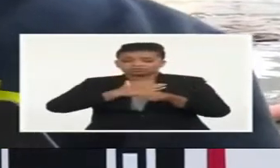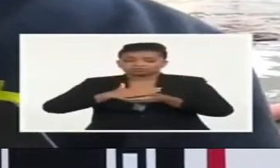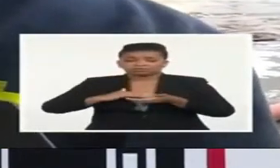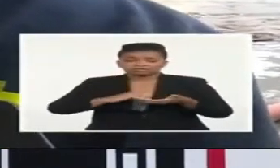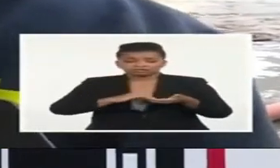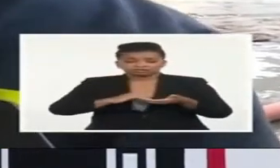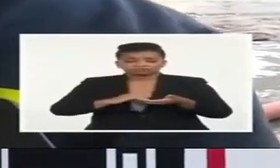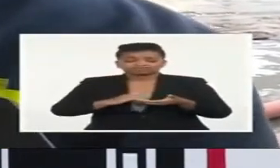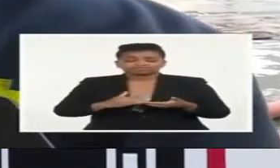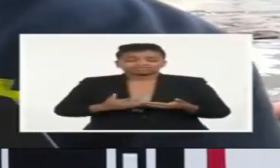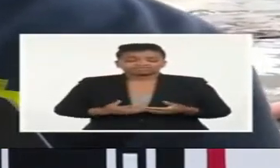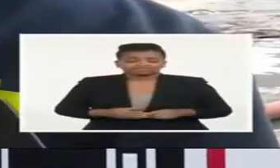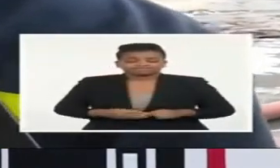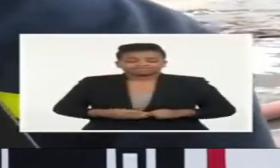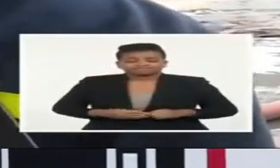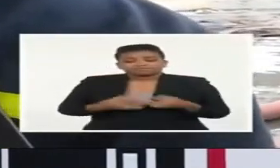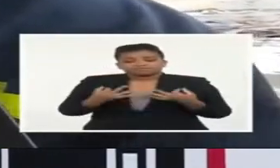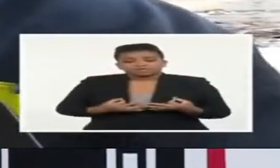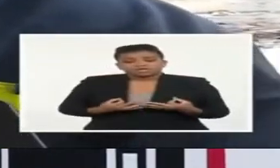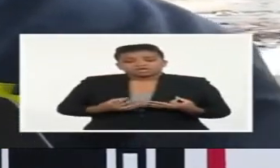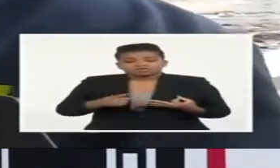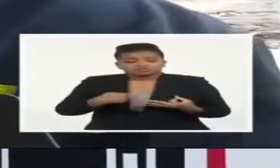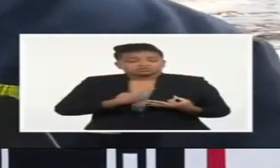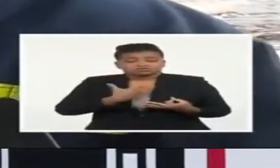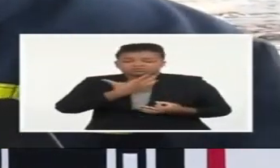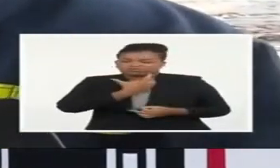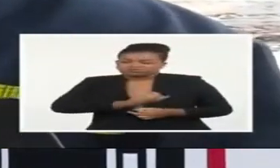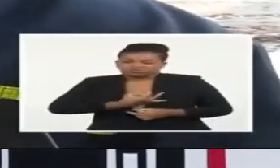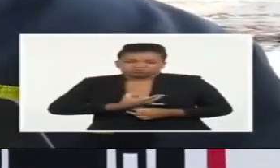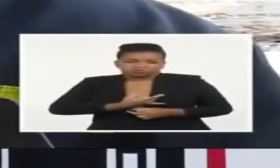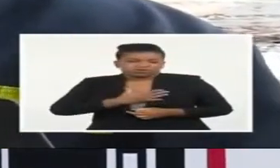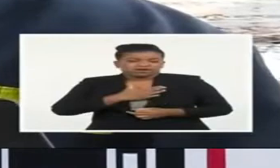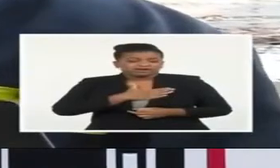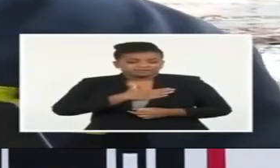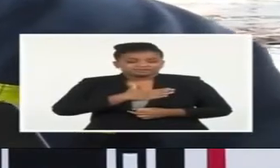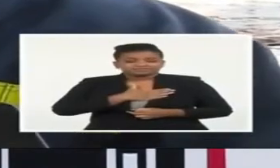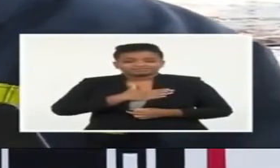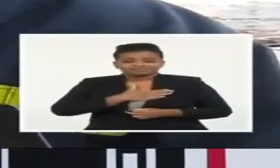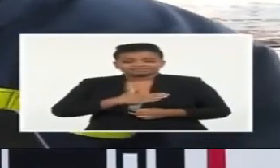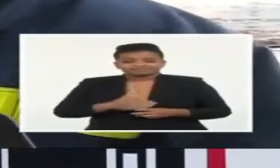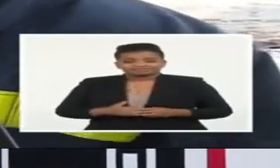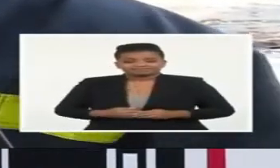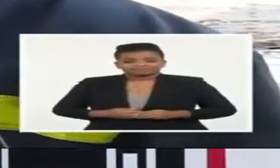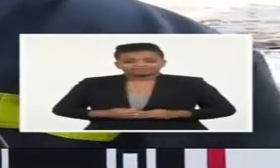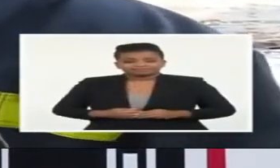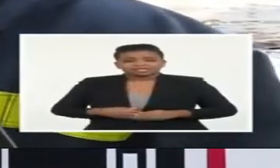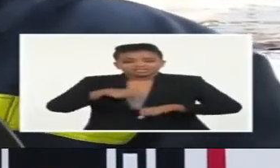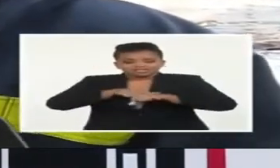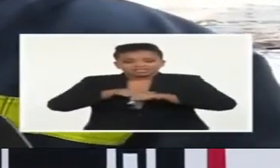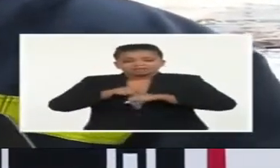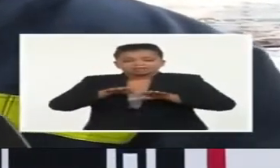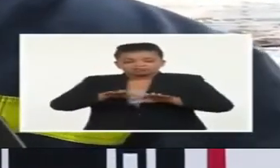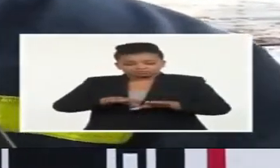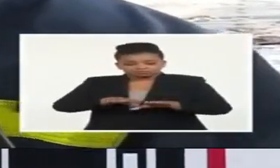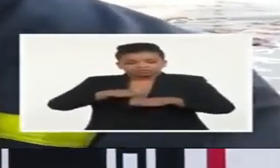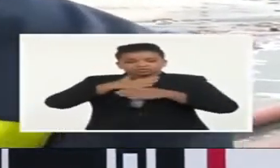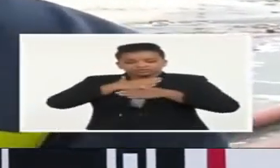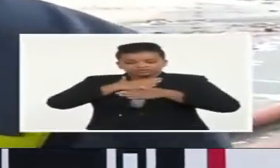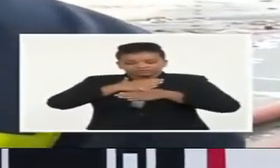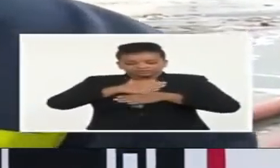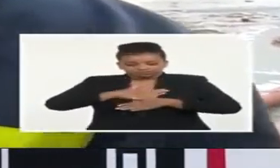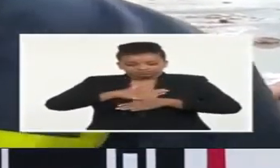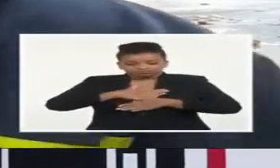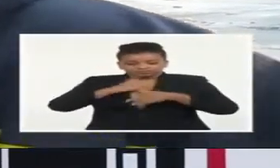esa compañía no es de ustedes, es del pueblo cubano. Estoy hablando, oigan lo que